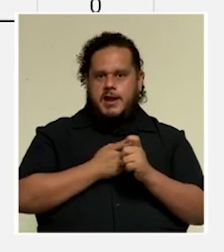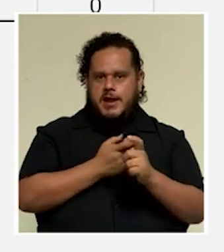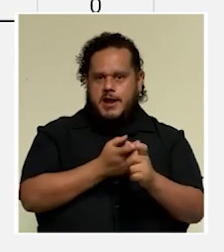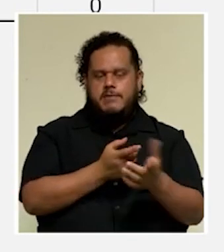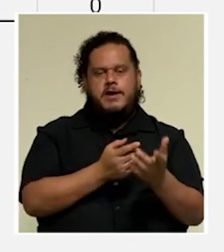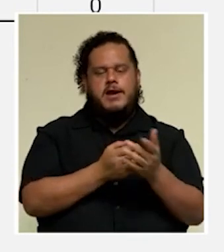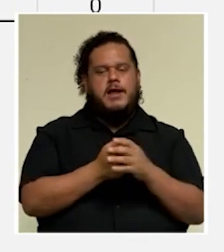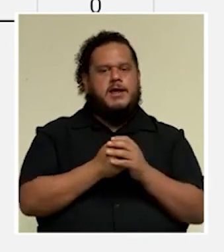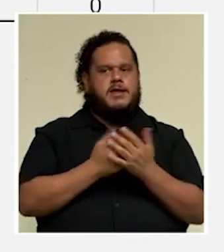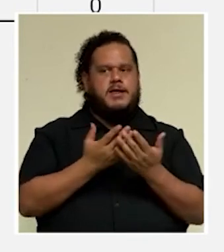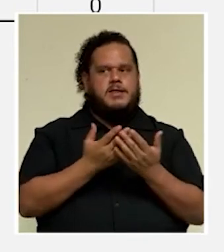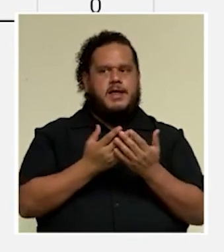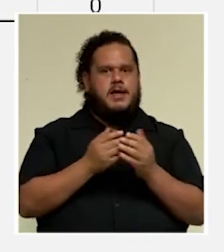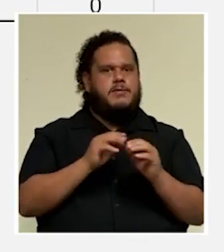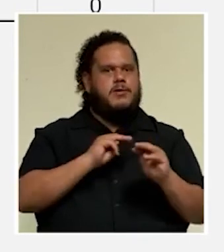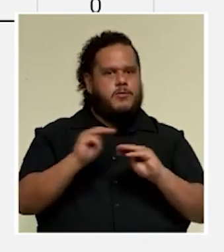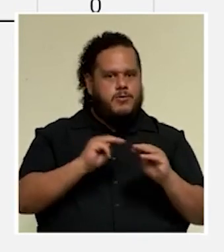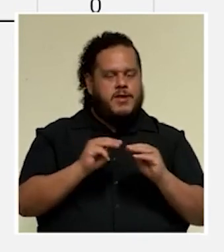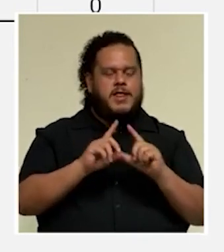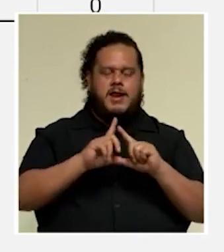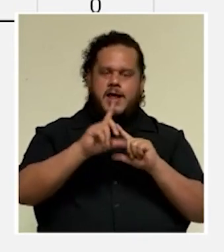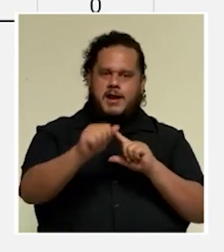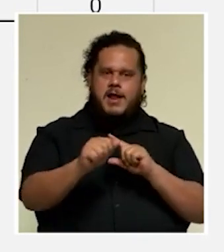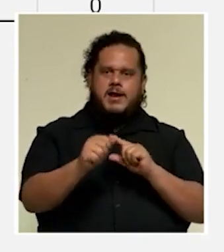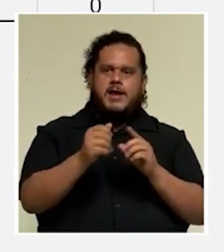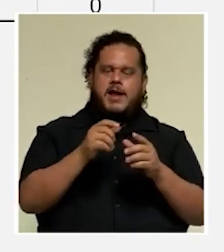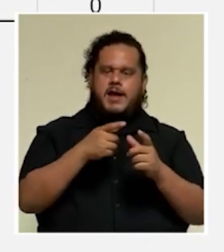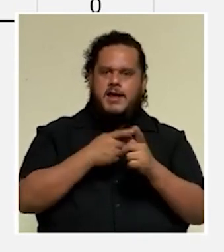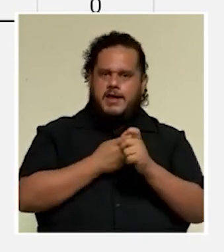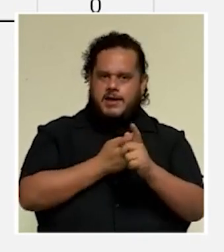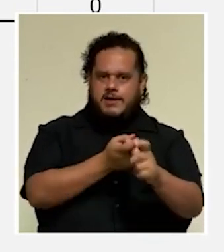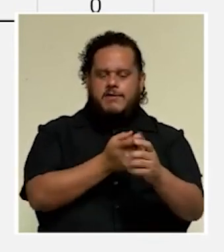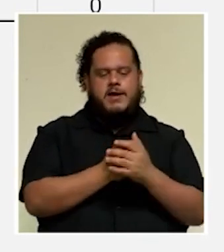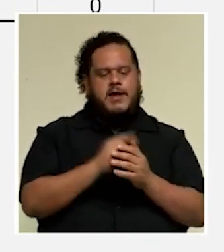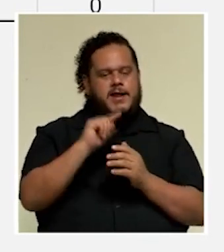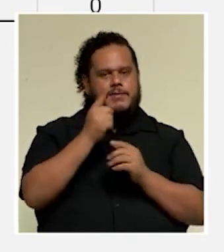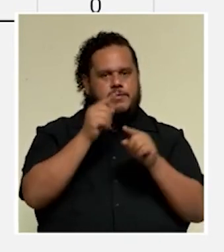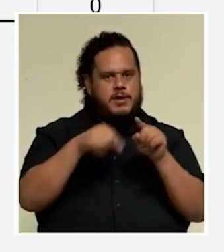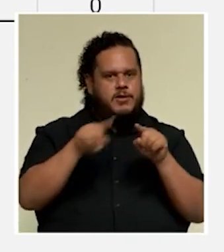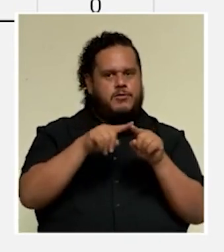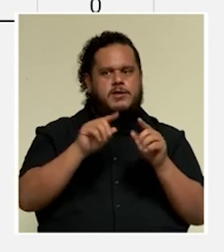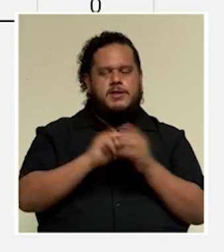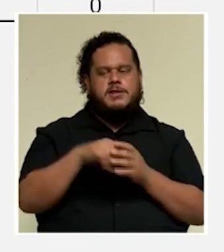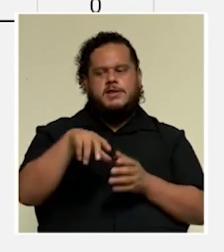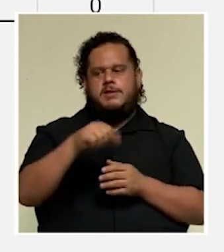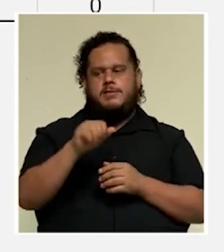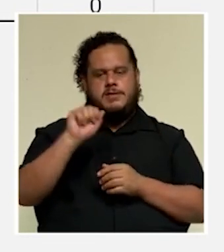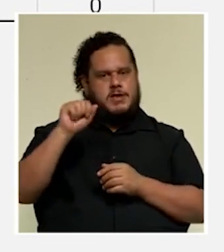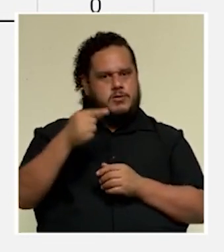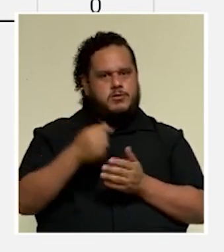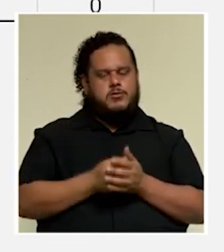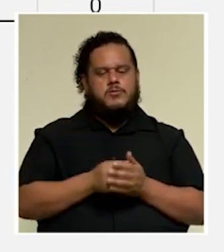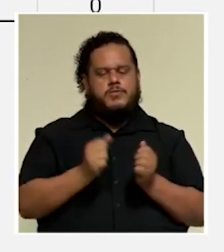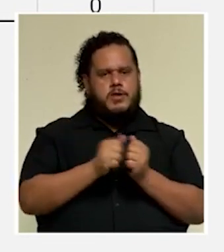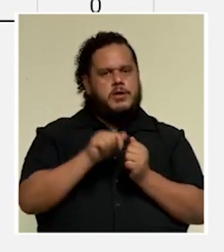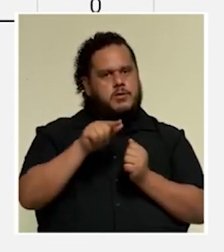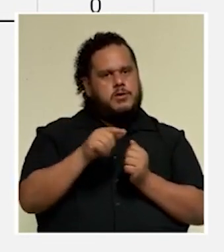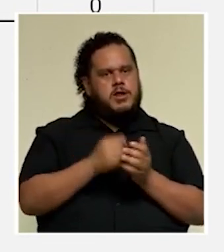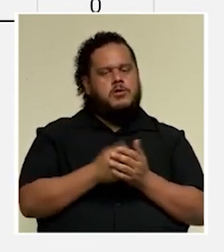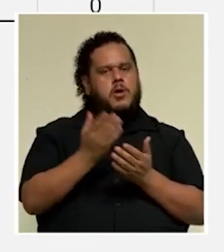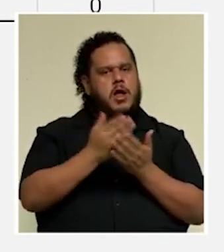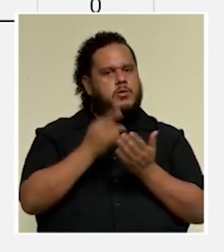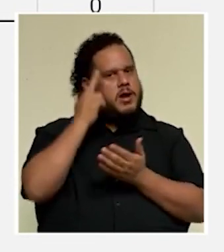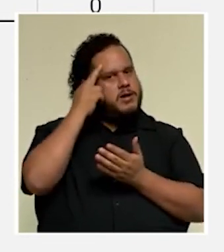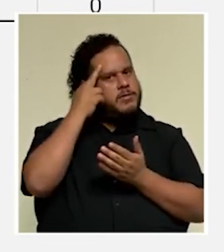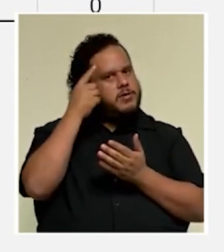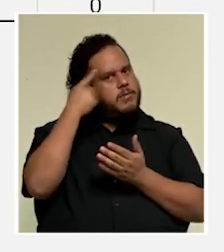venido midiendo, la larga carrera a la primera ronda desde el mes de agosto. Y con eso, una breve reflexión